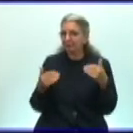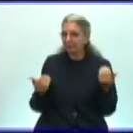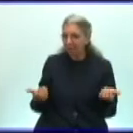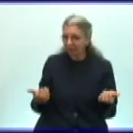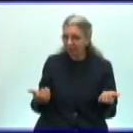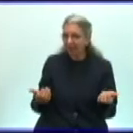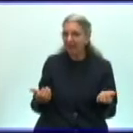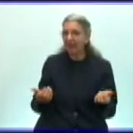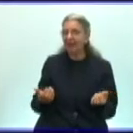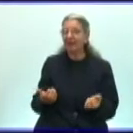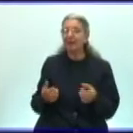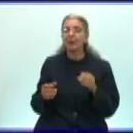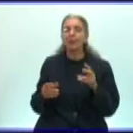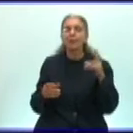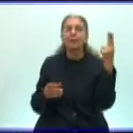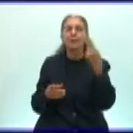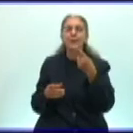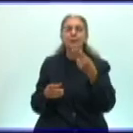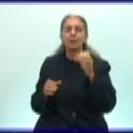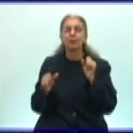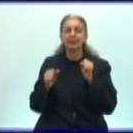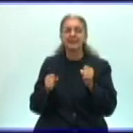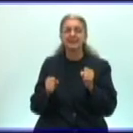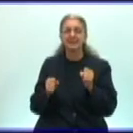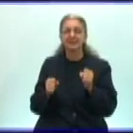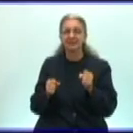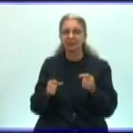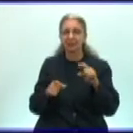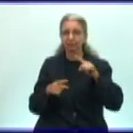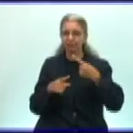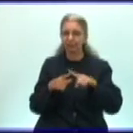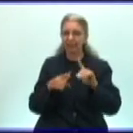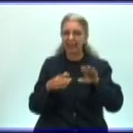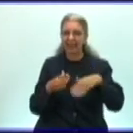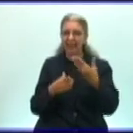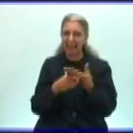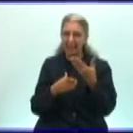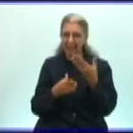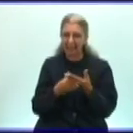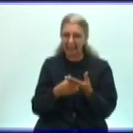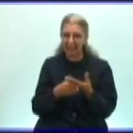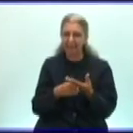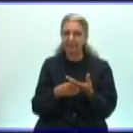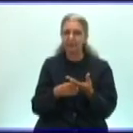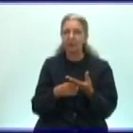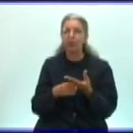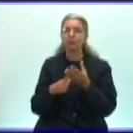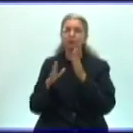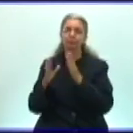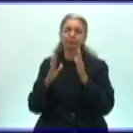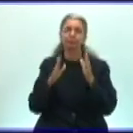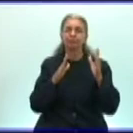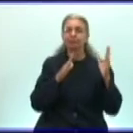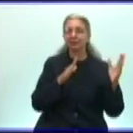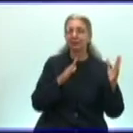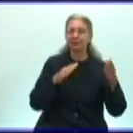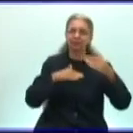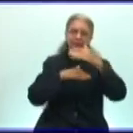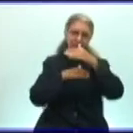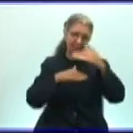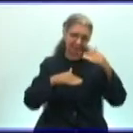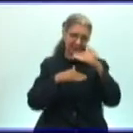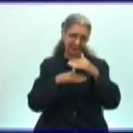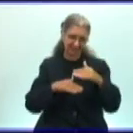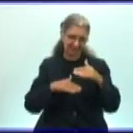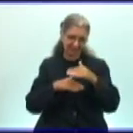hablando de la potencia. Le propusimos ejemplos de tipos de conexión en serie y en paralelo, así